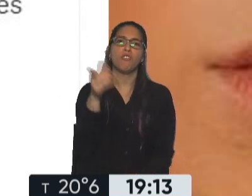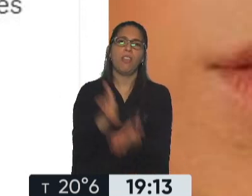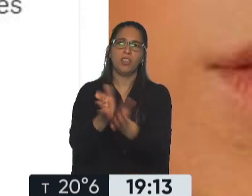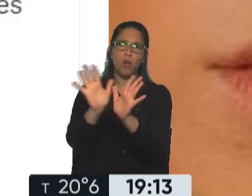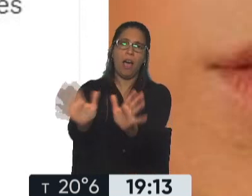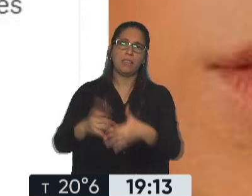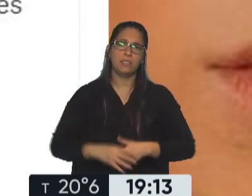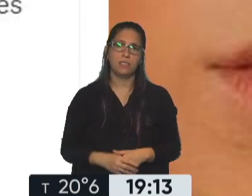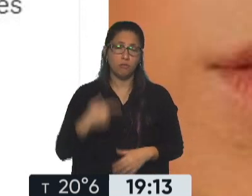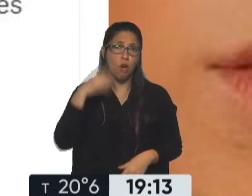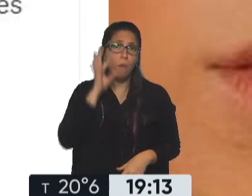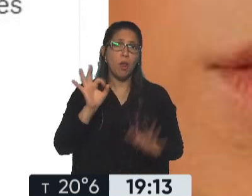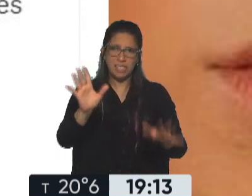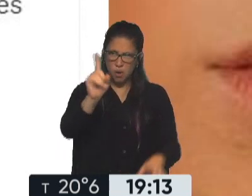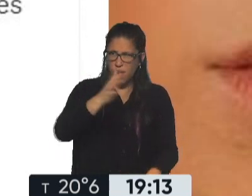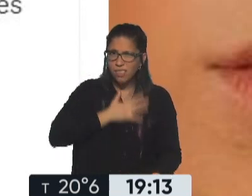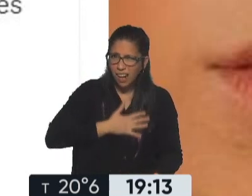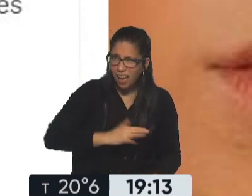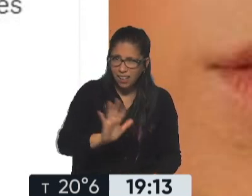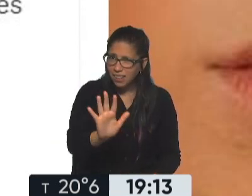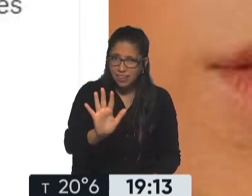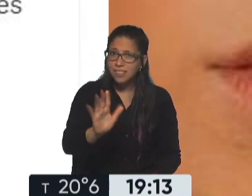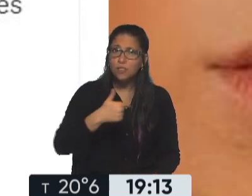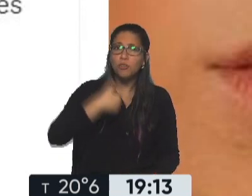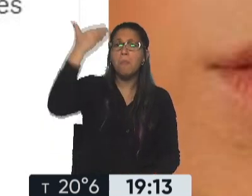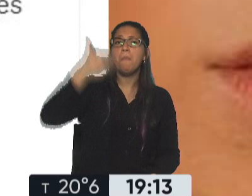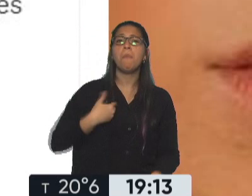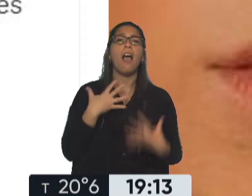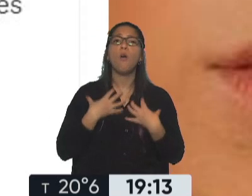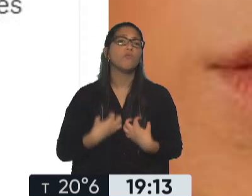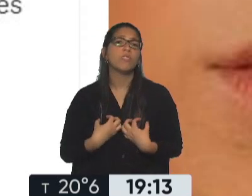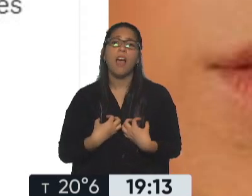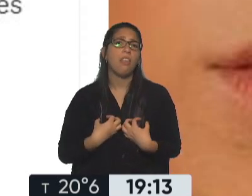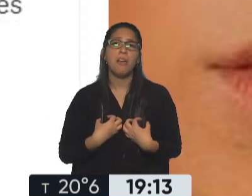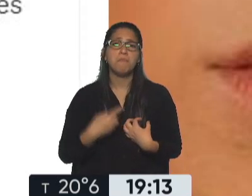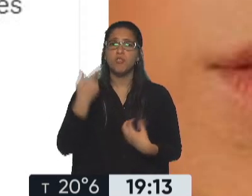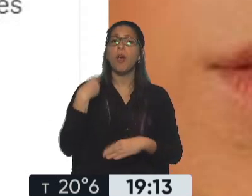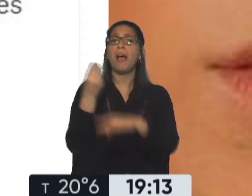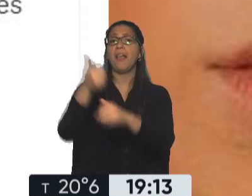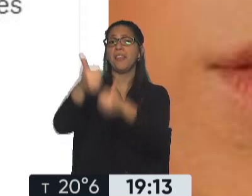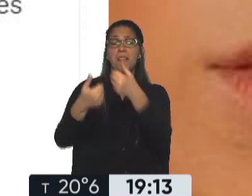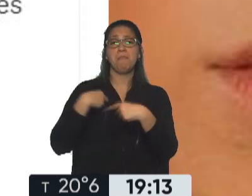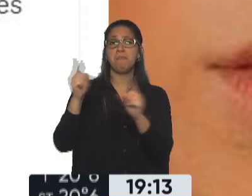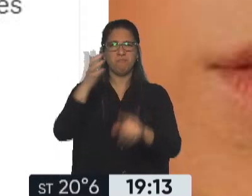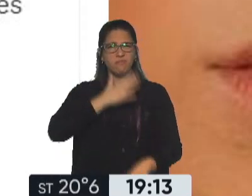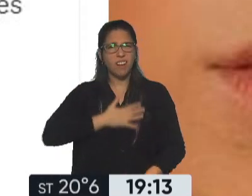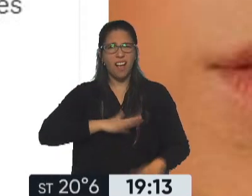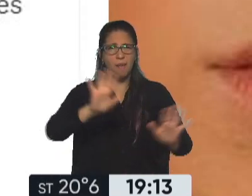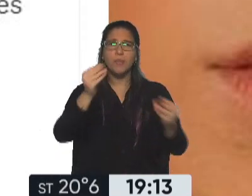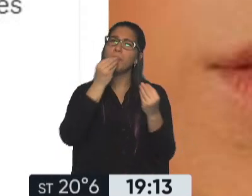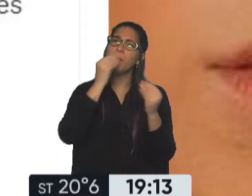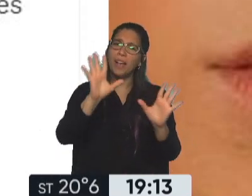semejante. Eso opino, igual tranquis, dice Lali, que soy una ciudadana angustiada, no una candidata ni nada. Relajen, un